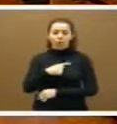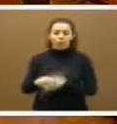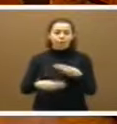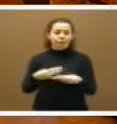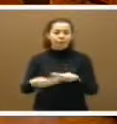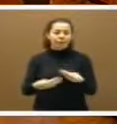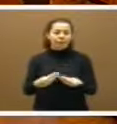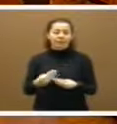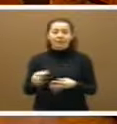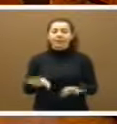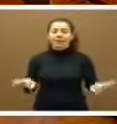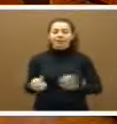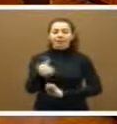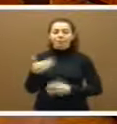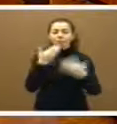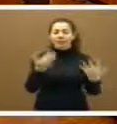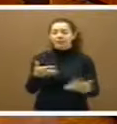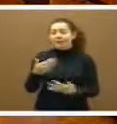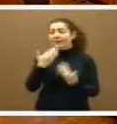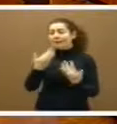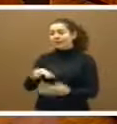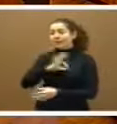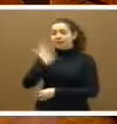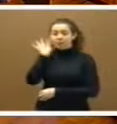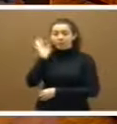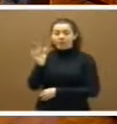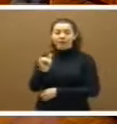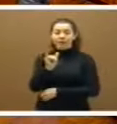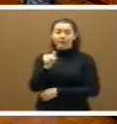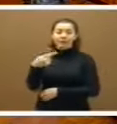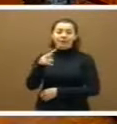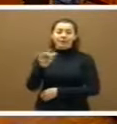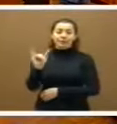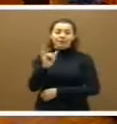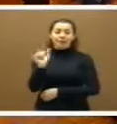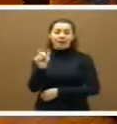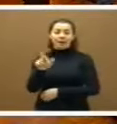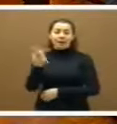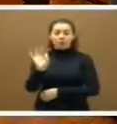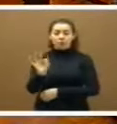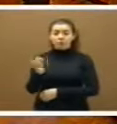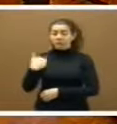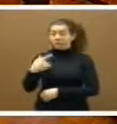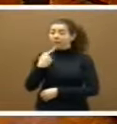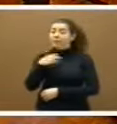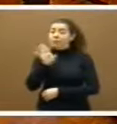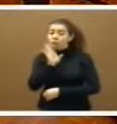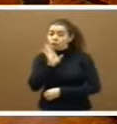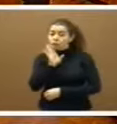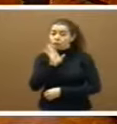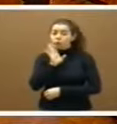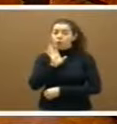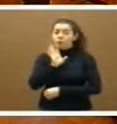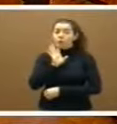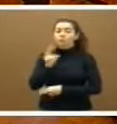Muchas gracias, señora Guijarro. Señorías, como acaba de decir la diputada relatora desde la tribuna, han sido reservadas